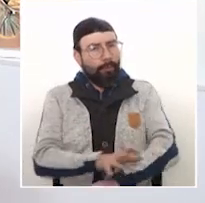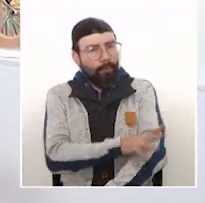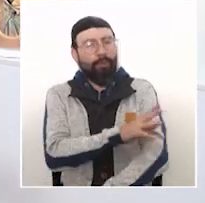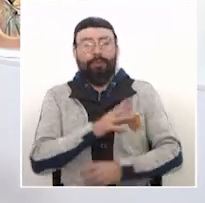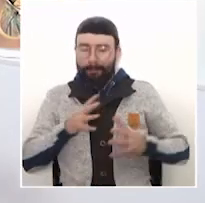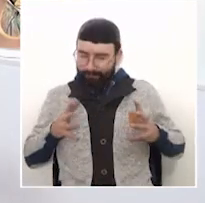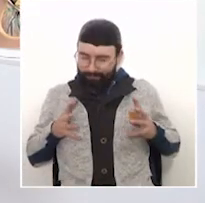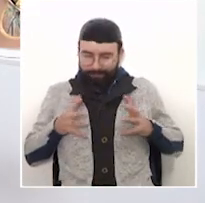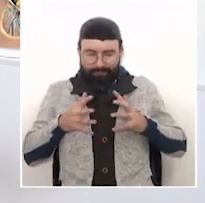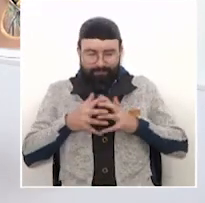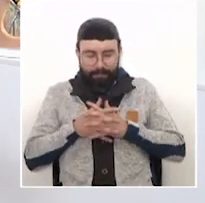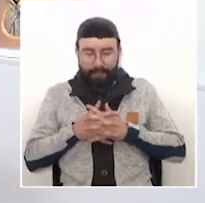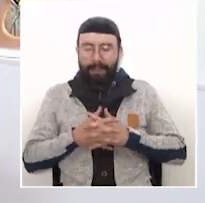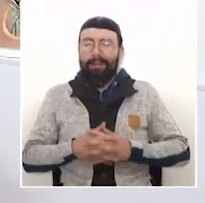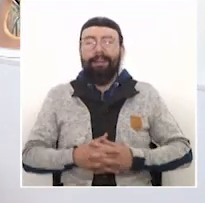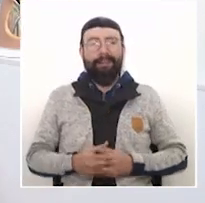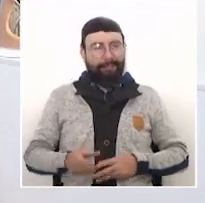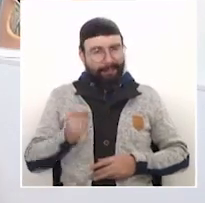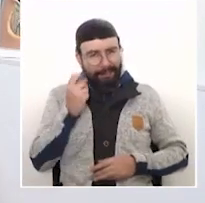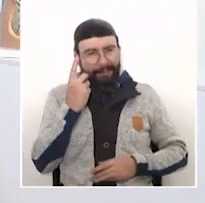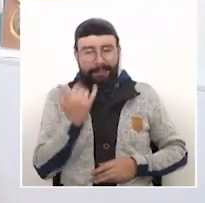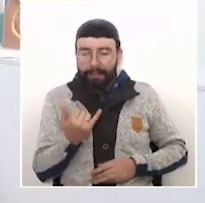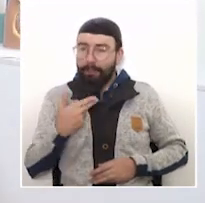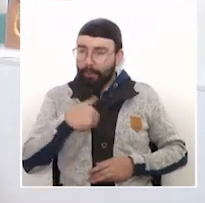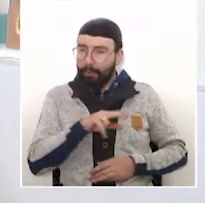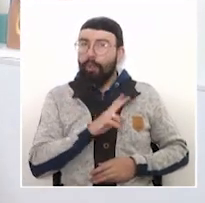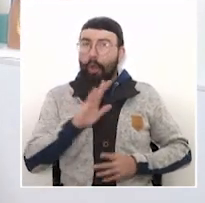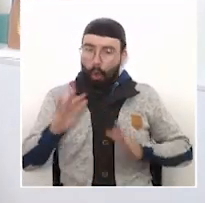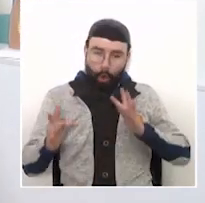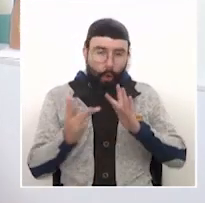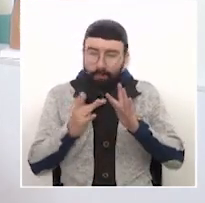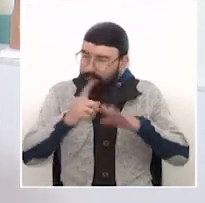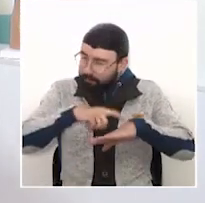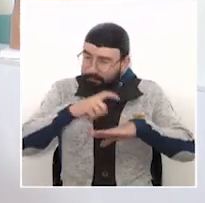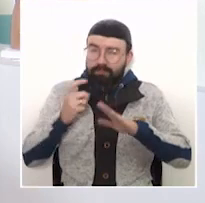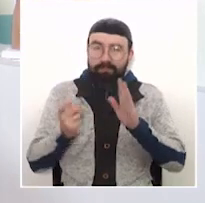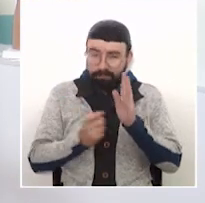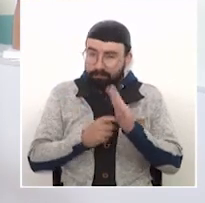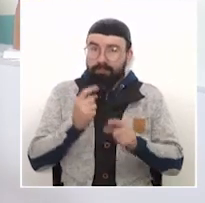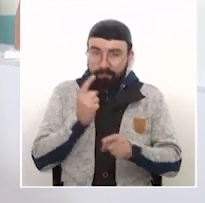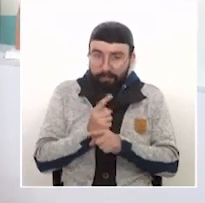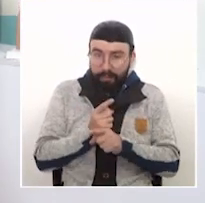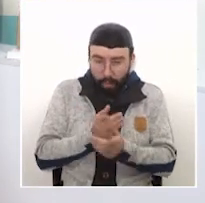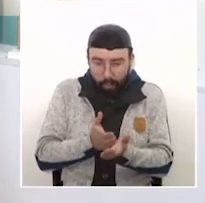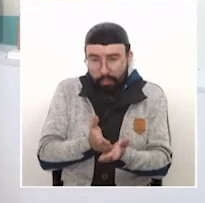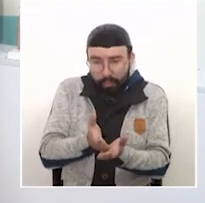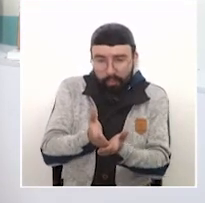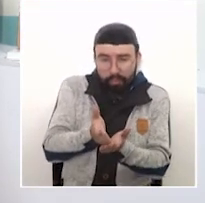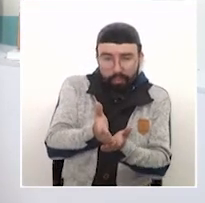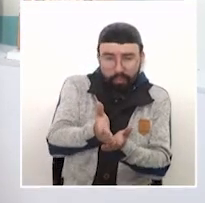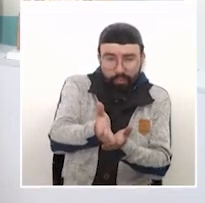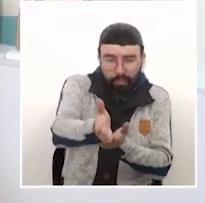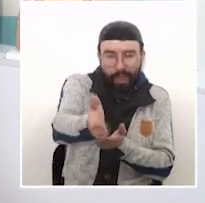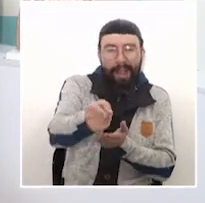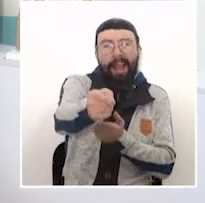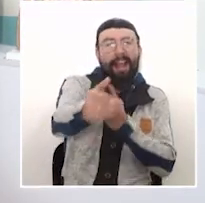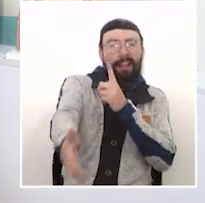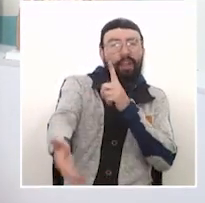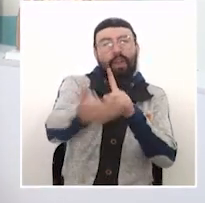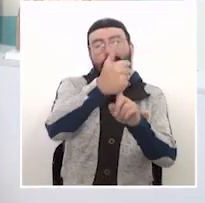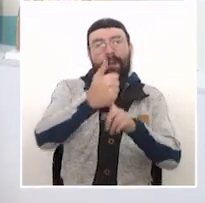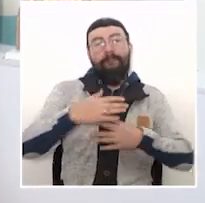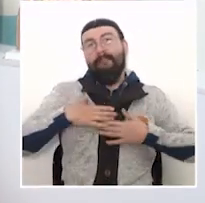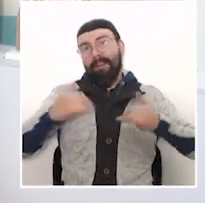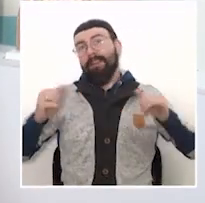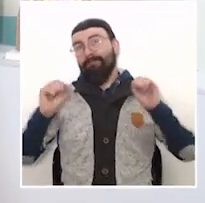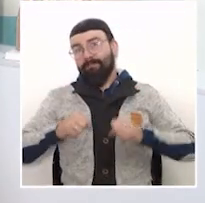que realmente entendamos que si estamos conectados de manera integral, vamos por un camino, por un sendero donde vamos a encontrar felicidad y